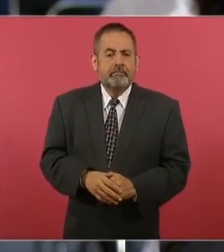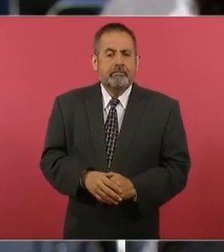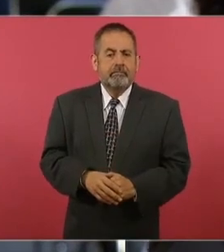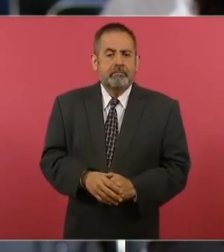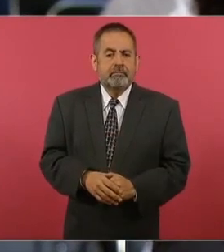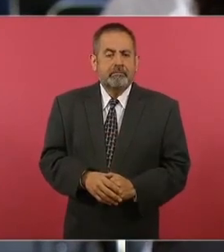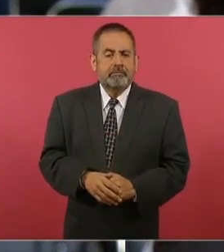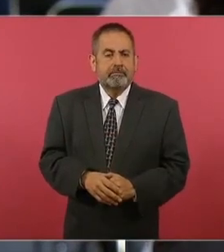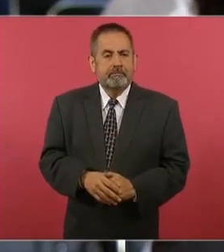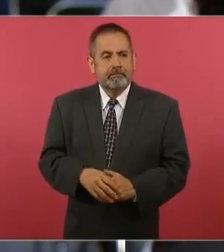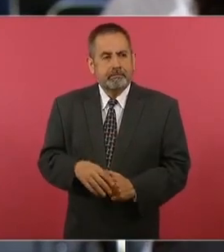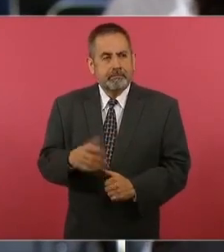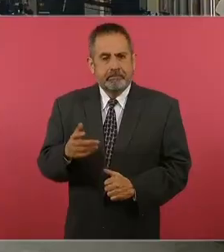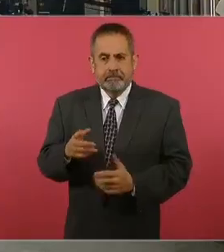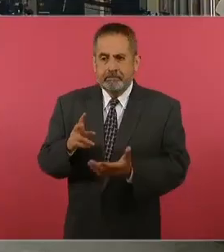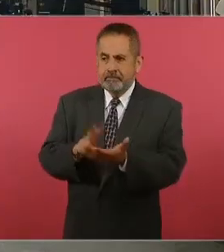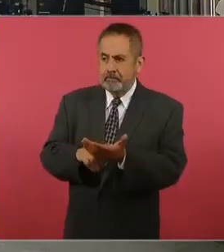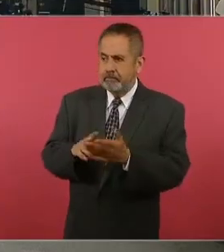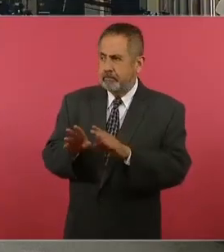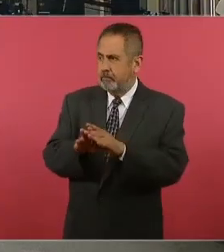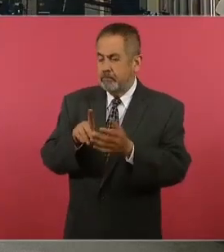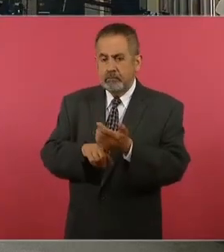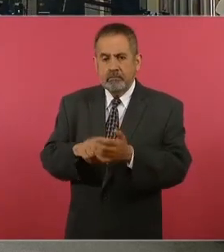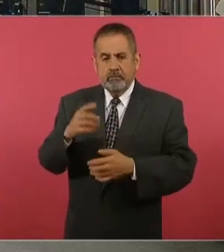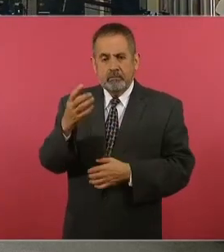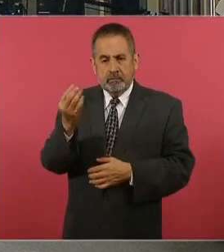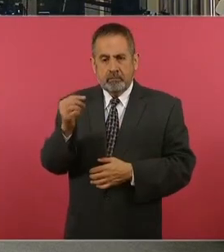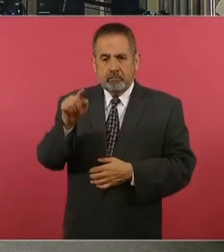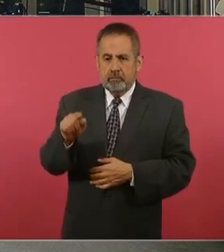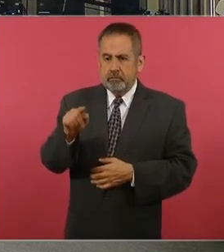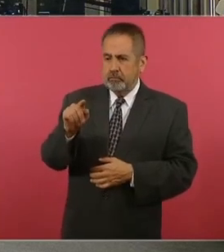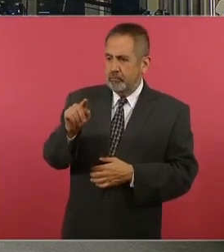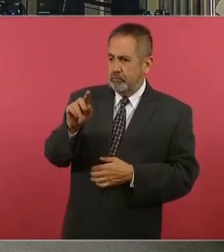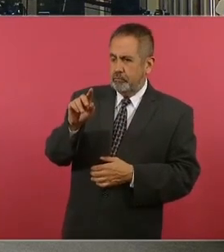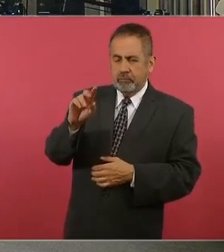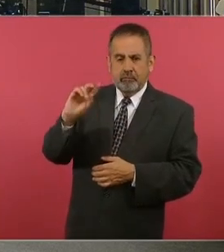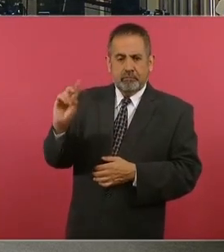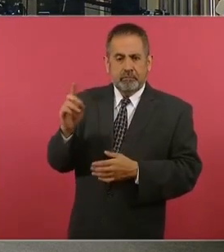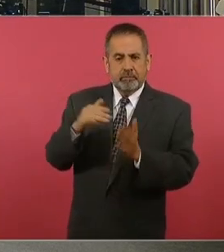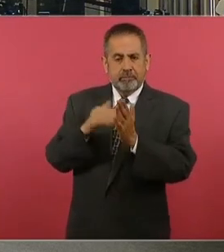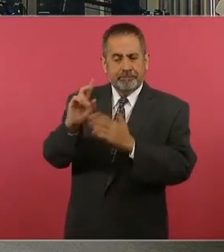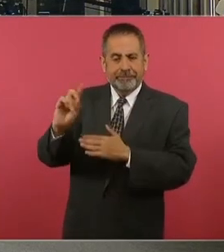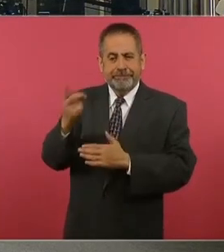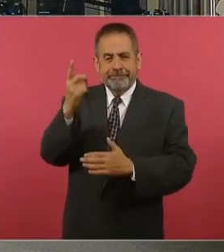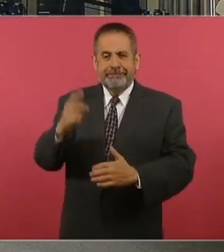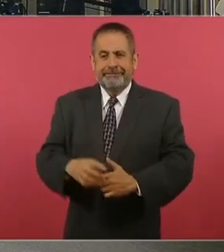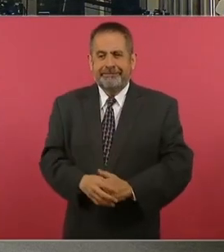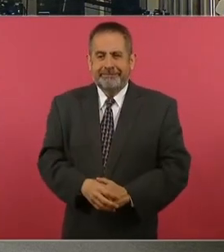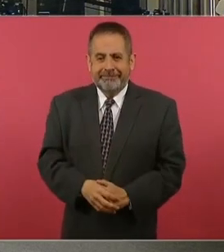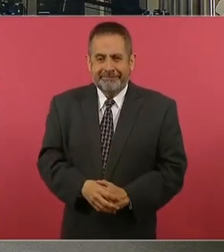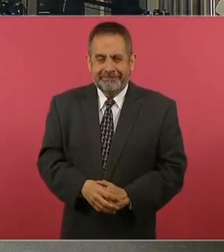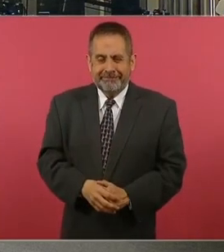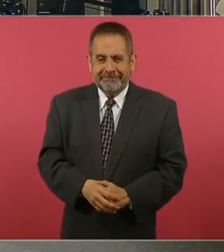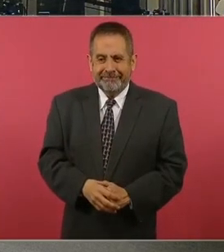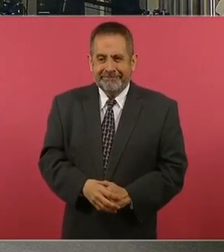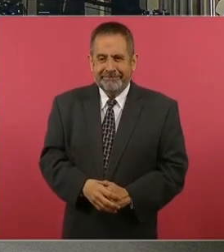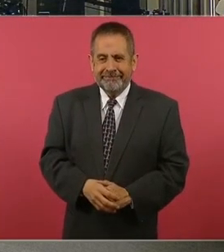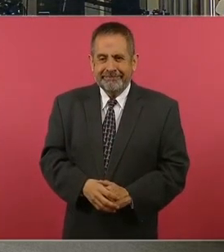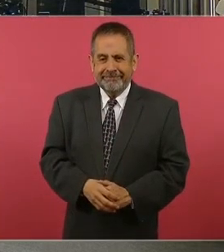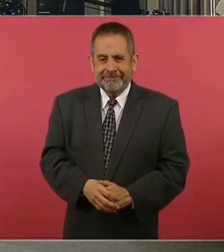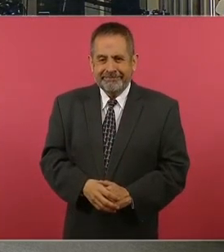implicó un valor de 9.93 millones de dólares. El 7 de febrero